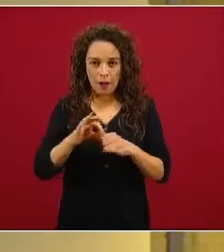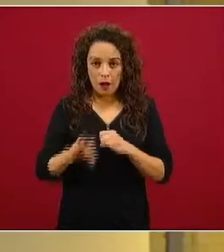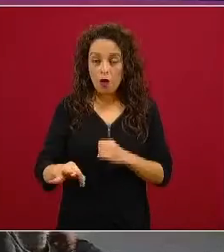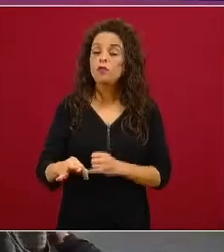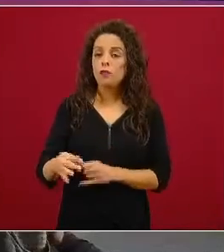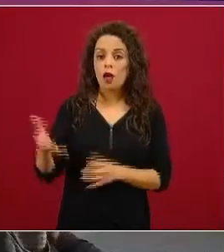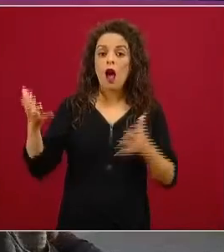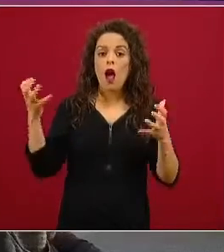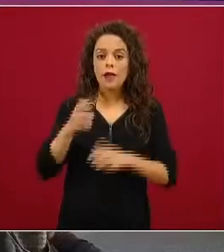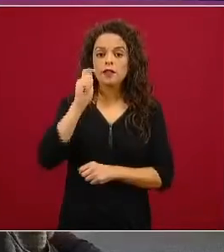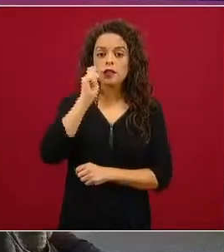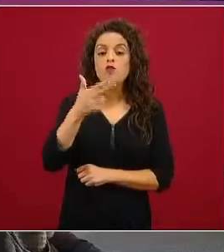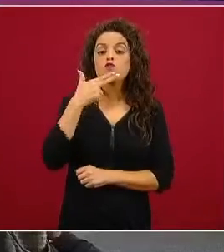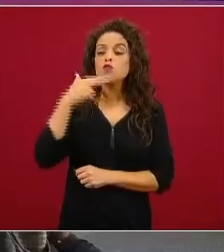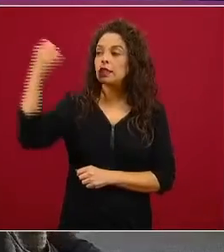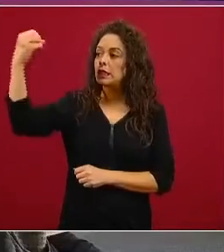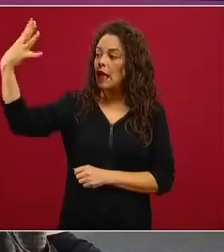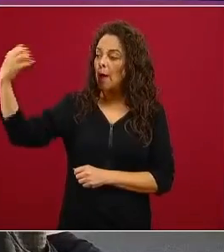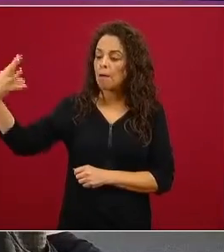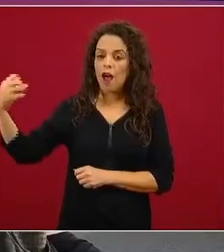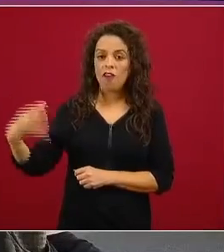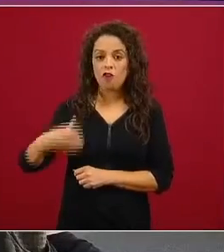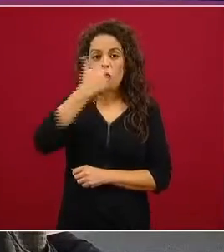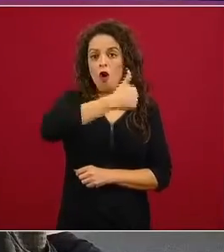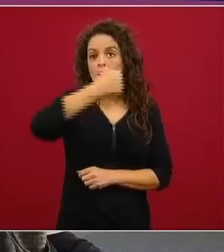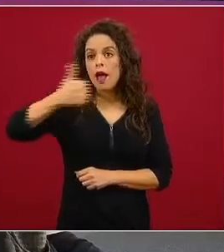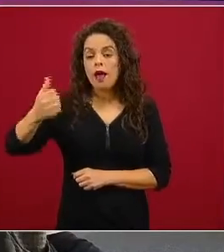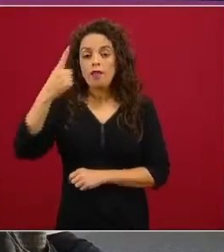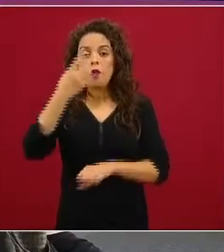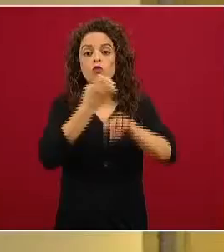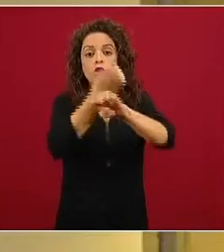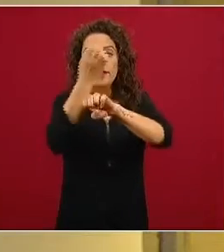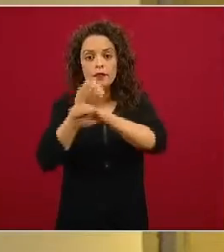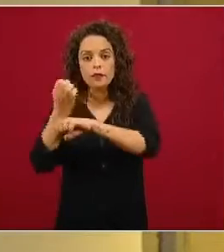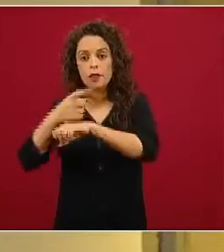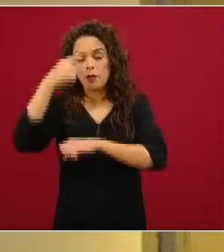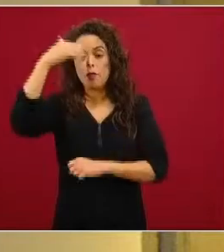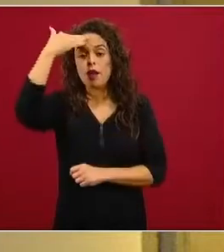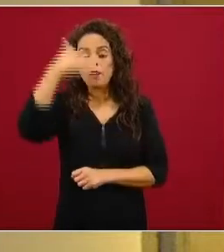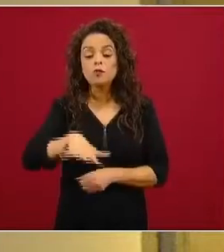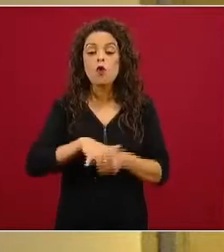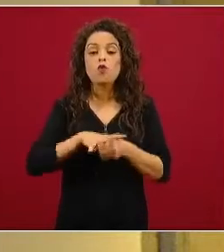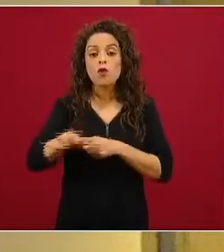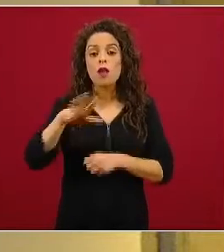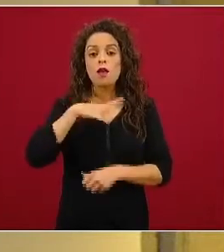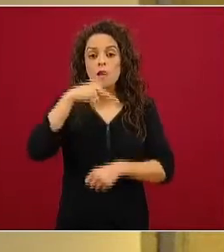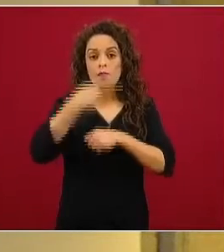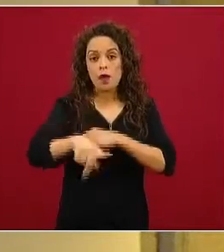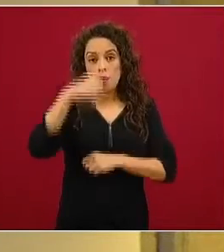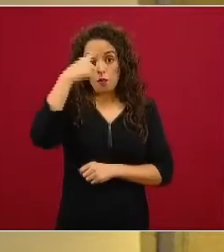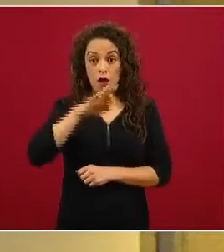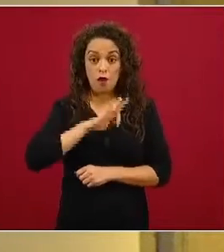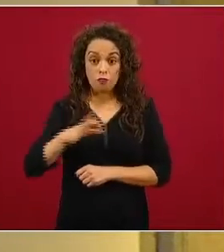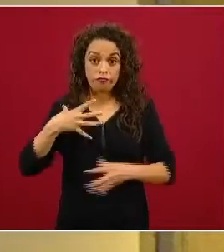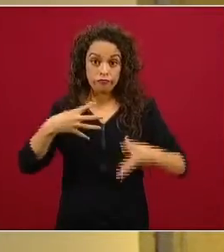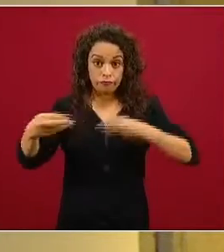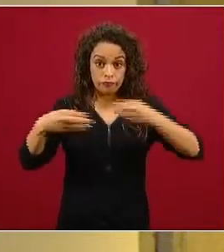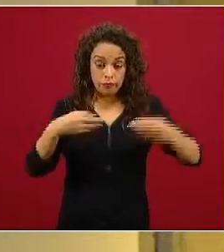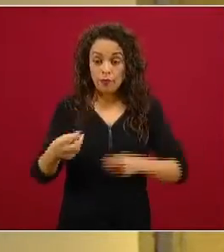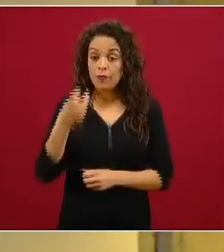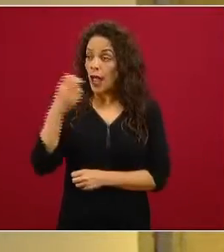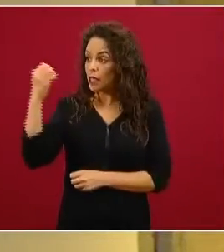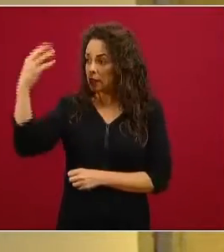de transmisión de la epidemia, el riesgo de contagio por parte de una persona hacia otra, contagio del